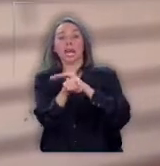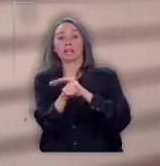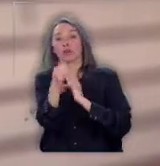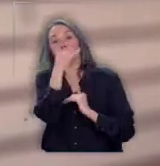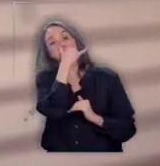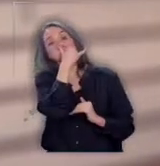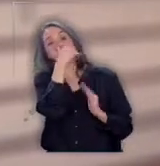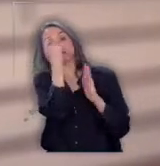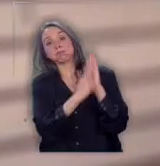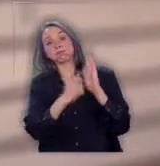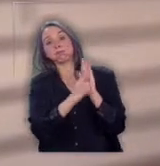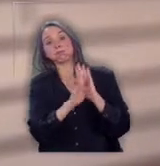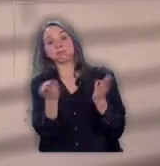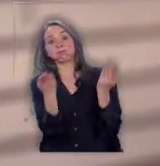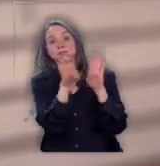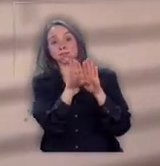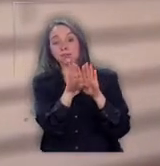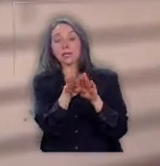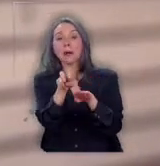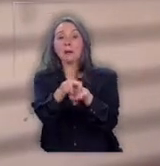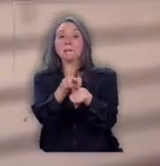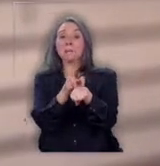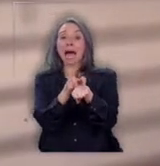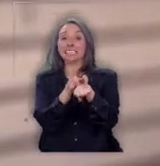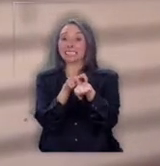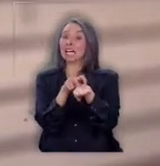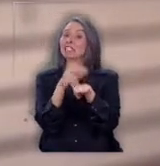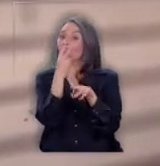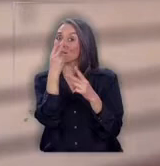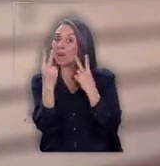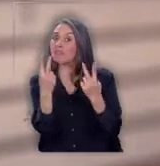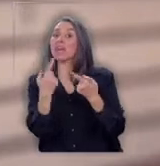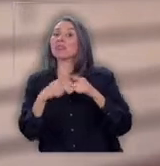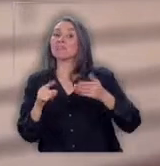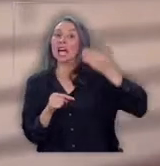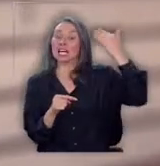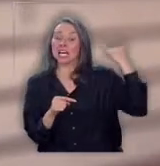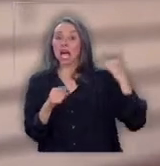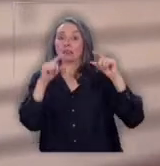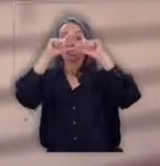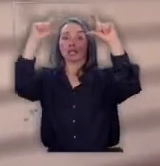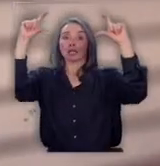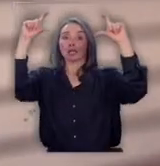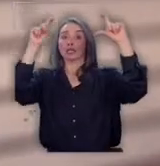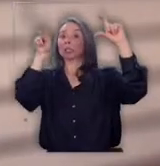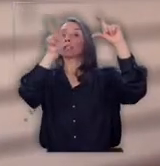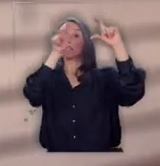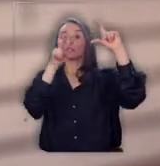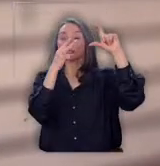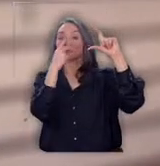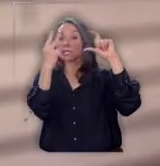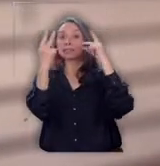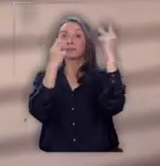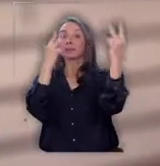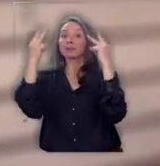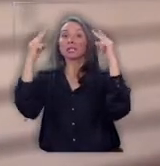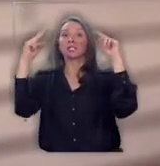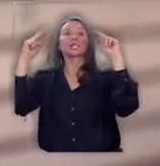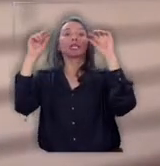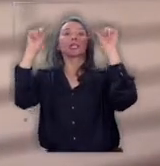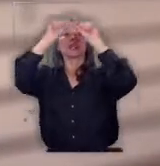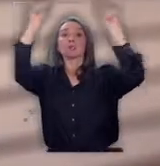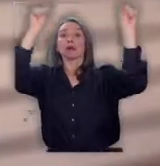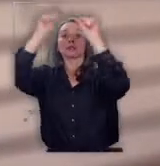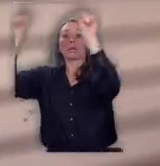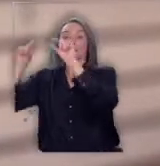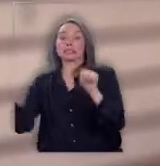nosotros durante unos meses nuestros pasajeros verán algunas diferencias verán señales visuales en nuestras plataformas estamos trabajando